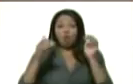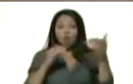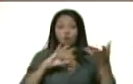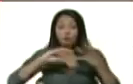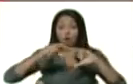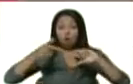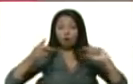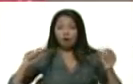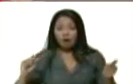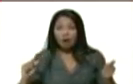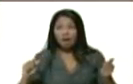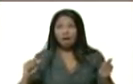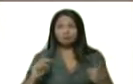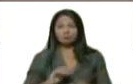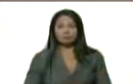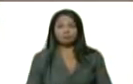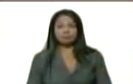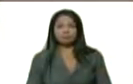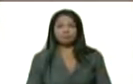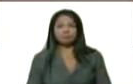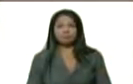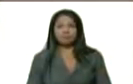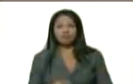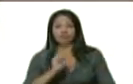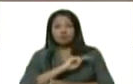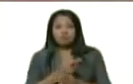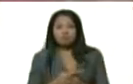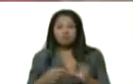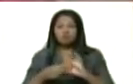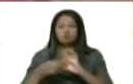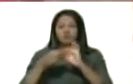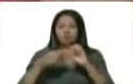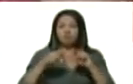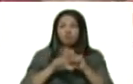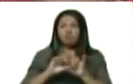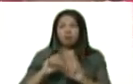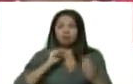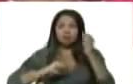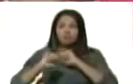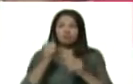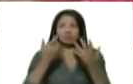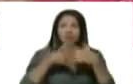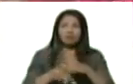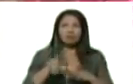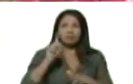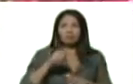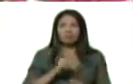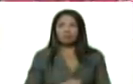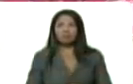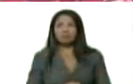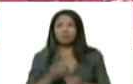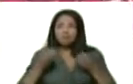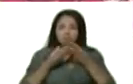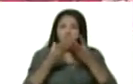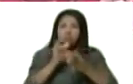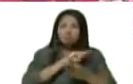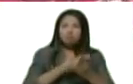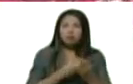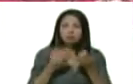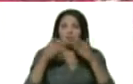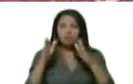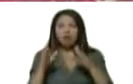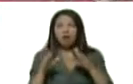comités locales de abastecimiento y producción. Fortalecer las unidades populares de defensa integral como expresión del poder